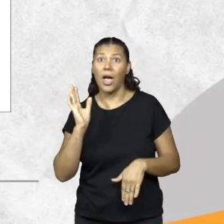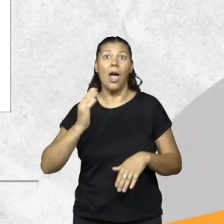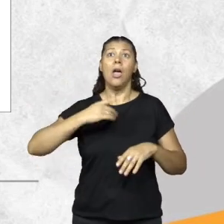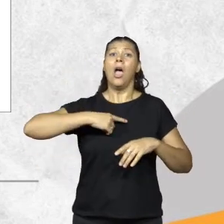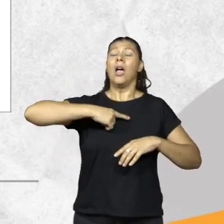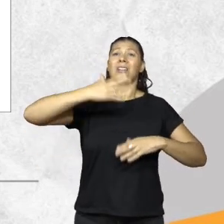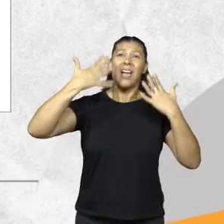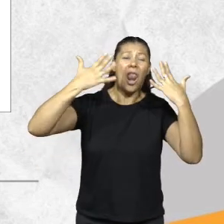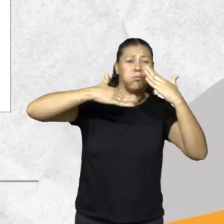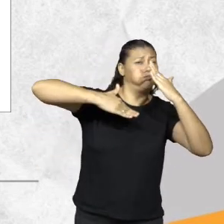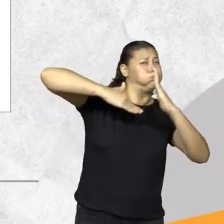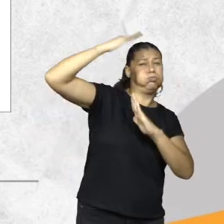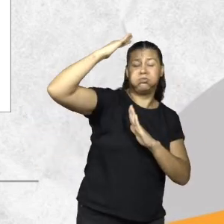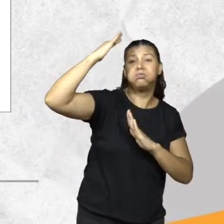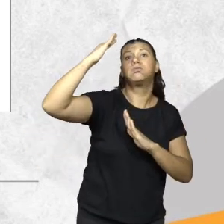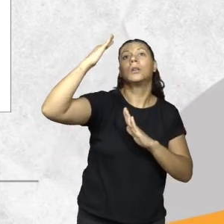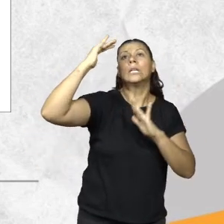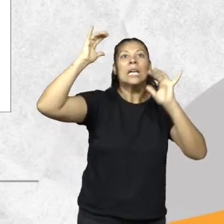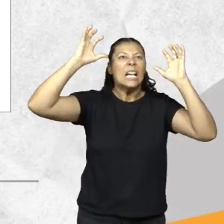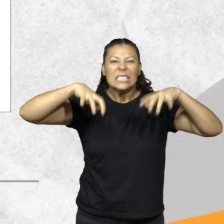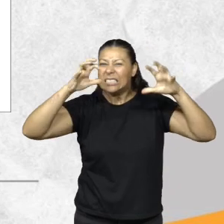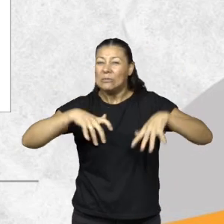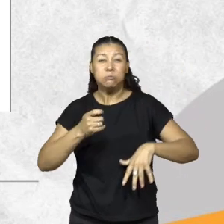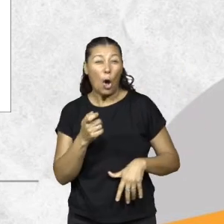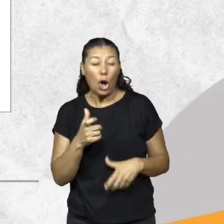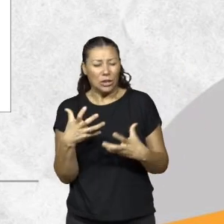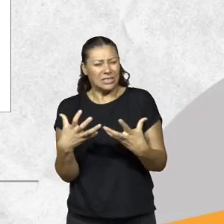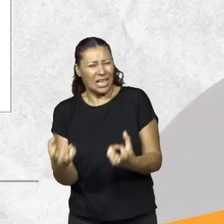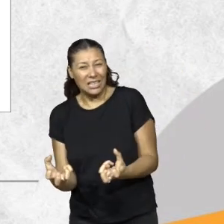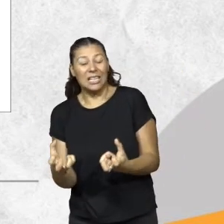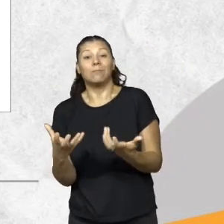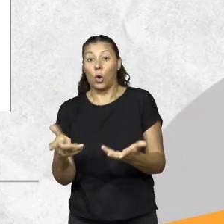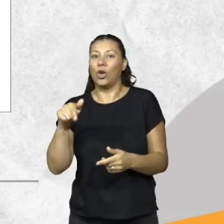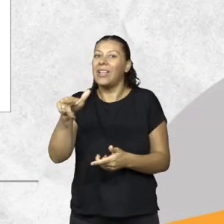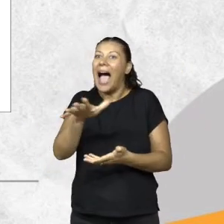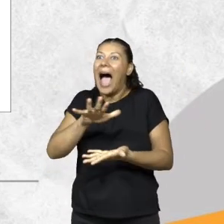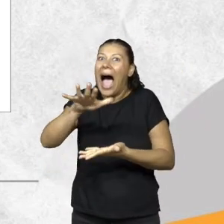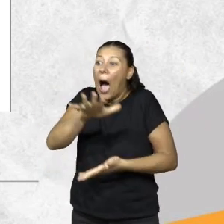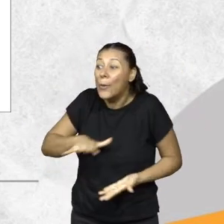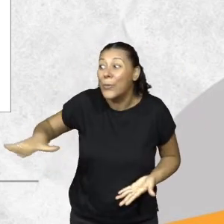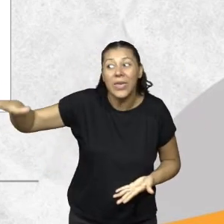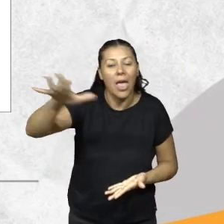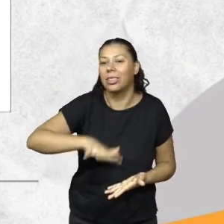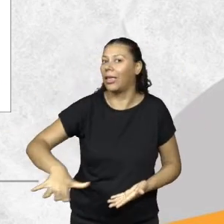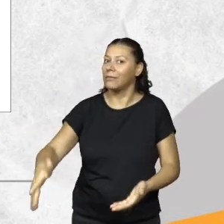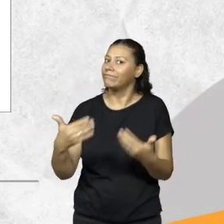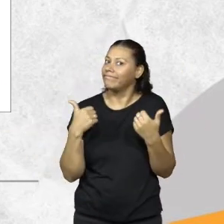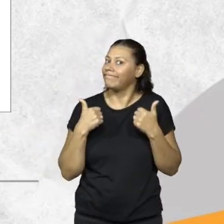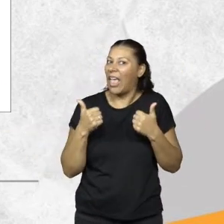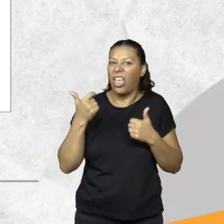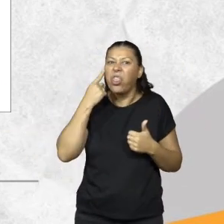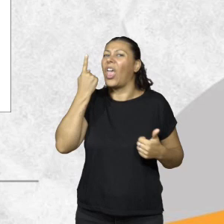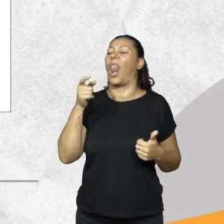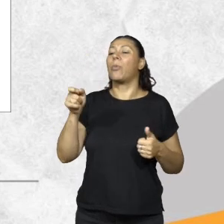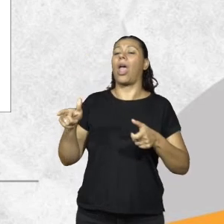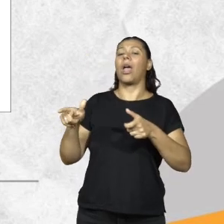bajante sequía, bueno, es el escenario ideal para que proliferen, sin desconocer los aportes que le hacemos a estos